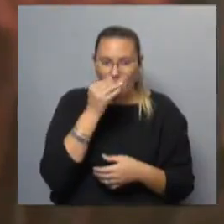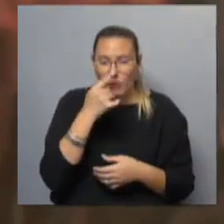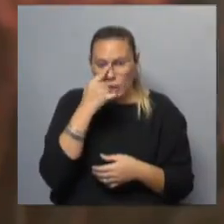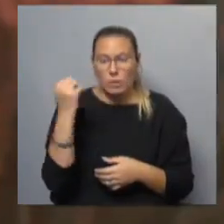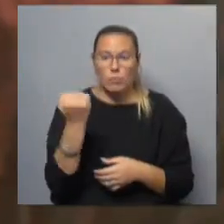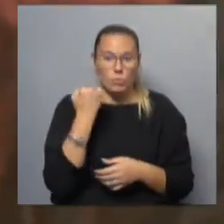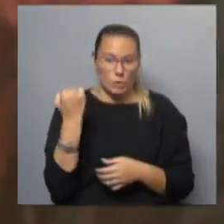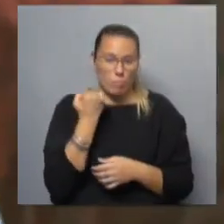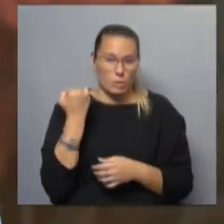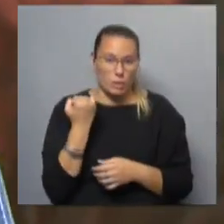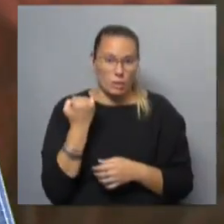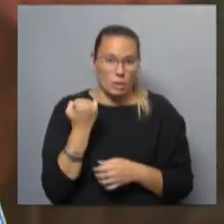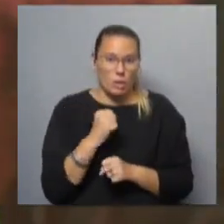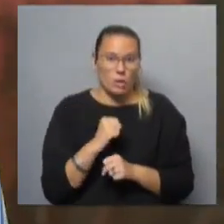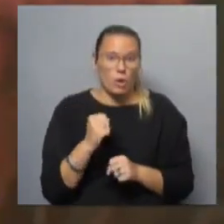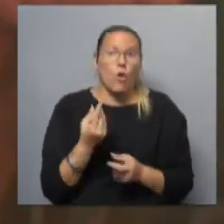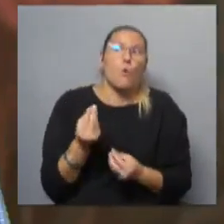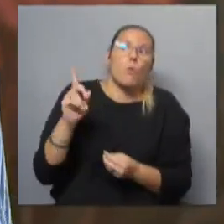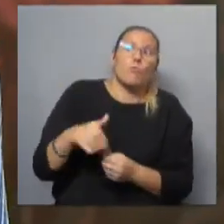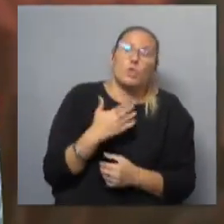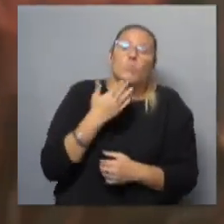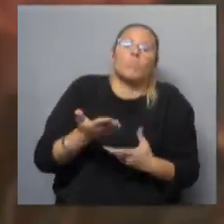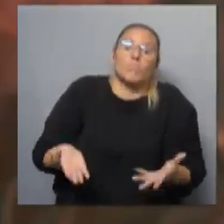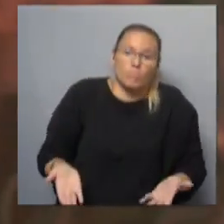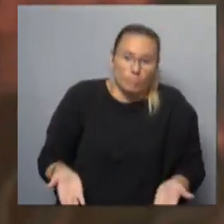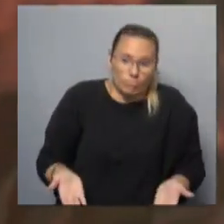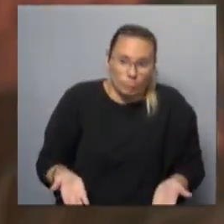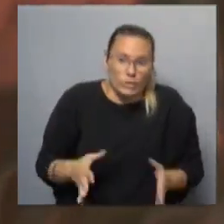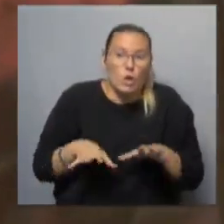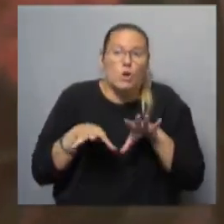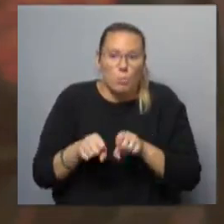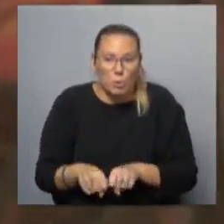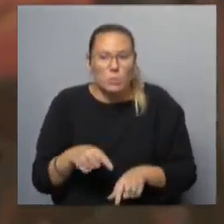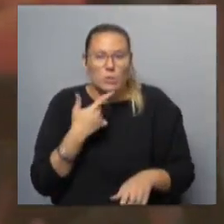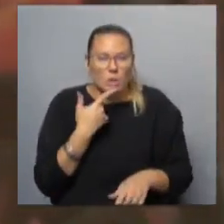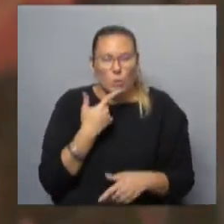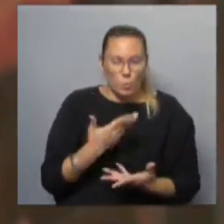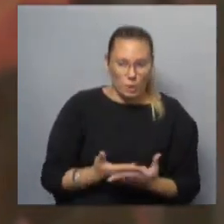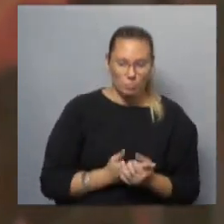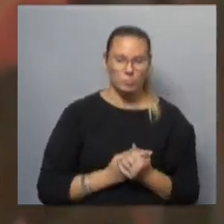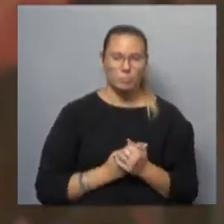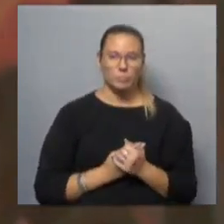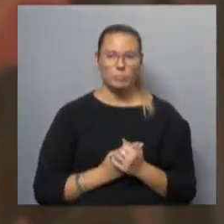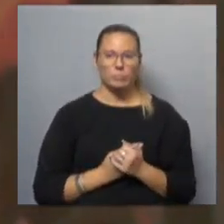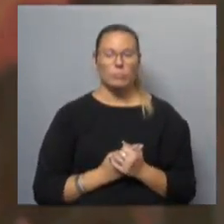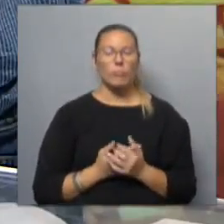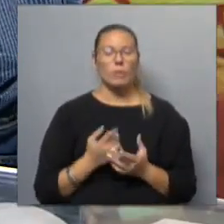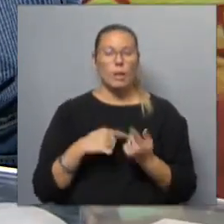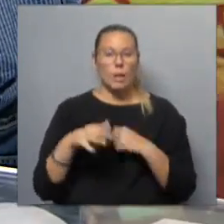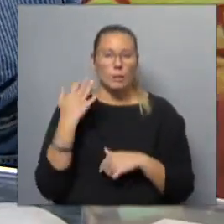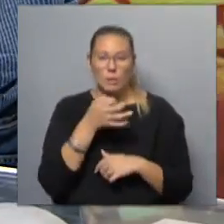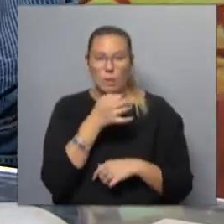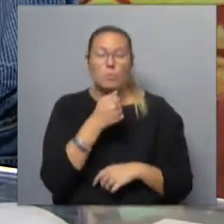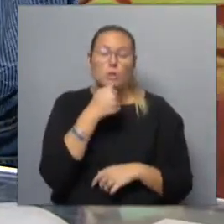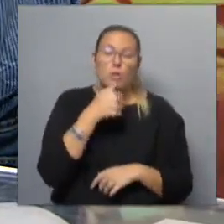es innegable. ¿Cómo surgió? ¿De dónde salió ese compromiso? Que es un poco lo que genera tanto debate. Ahora, como decíamos hace un rato, la